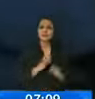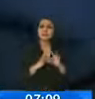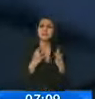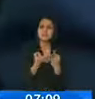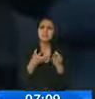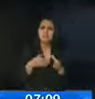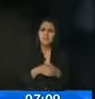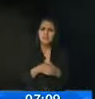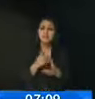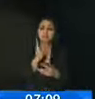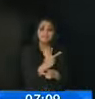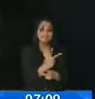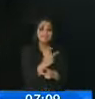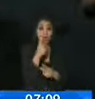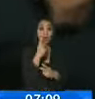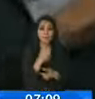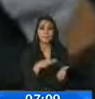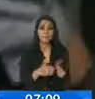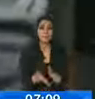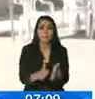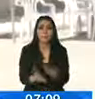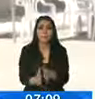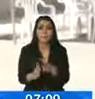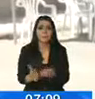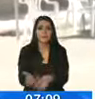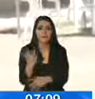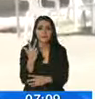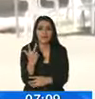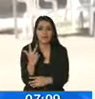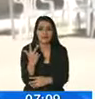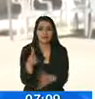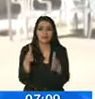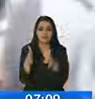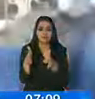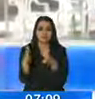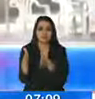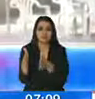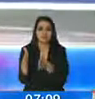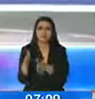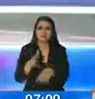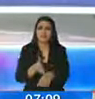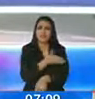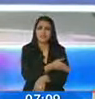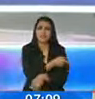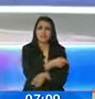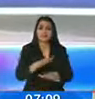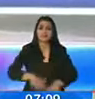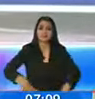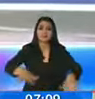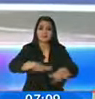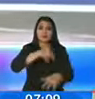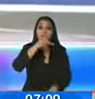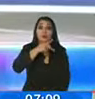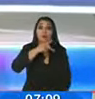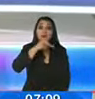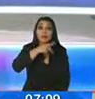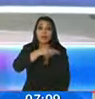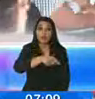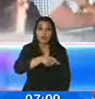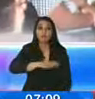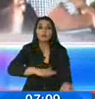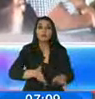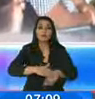fueron velados y sepultados los tres cuerpos de las personas que fallecieron electrocutados en la parroquia Simón Bolívar de Puerto Viejo,